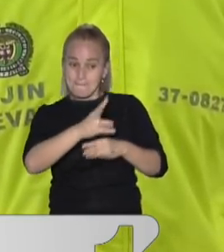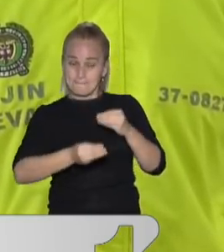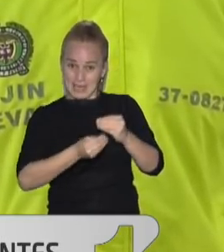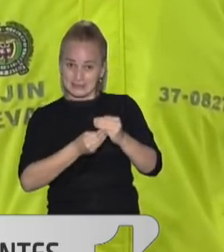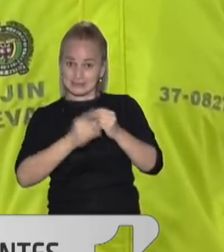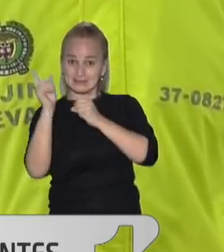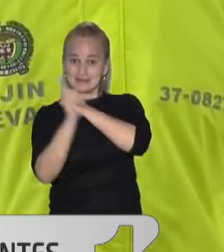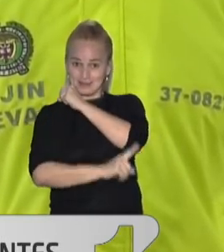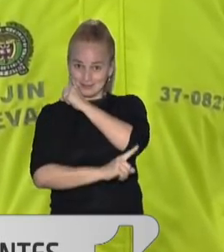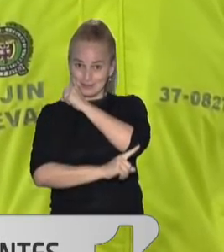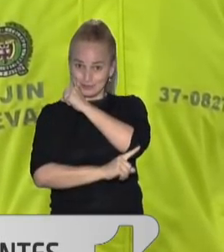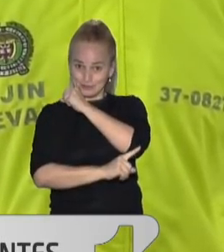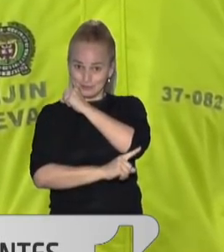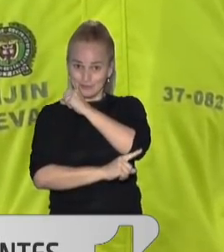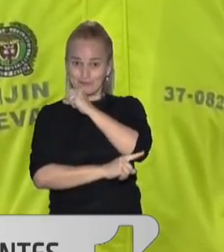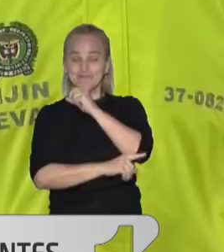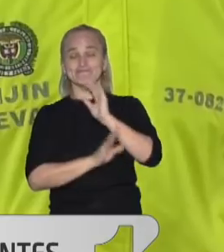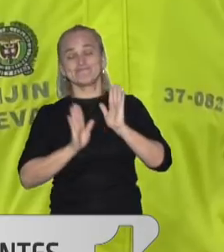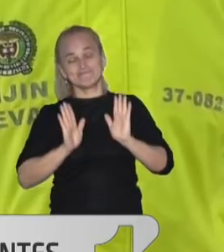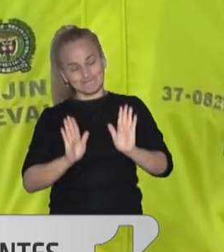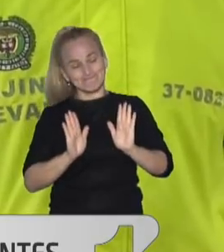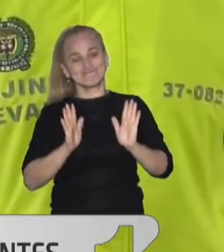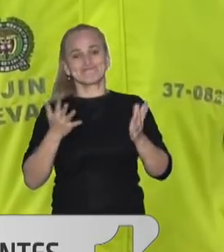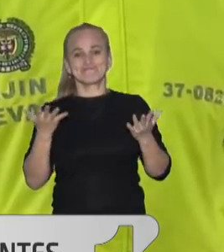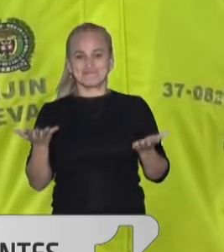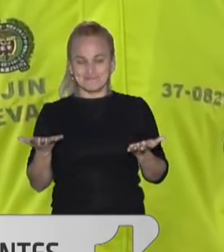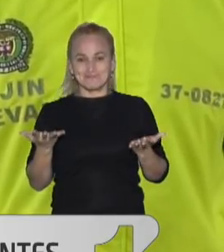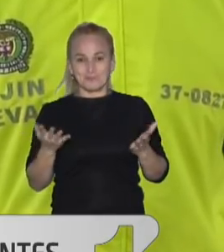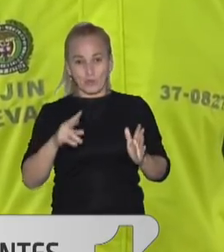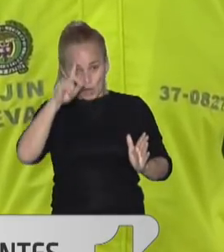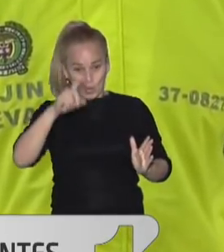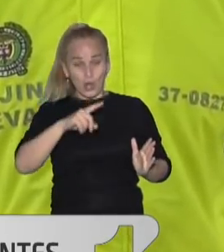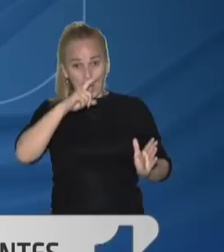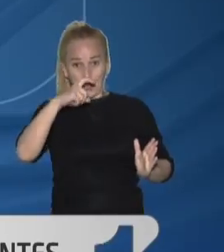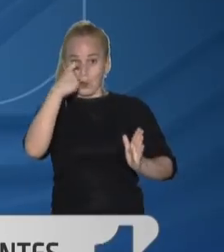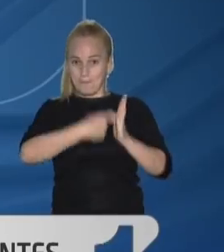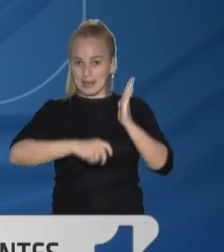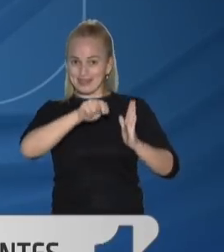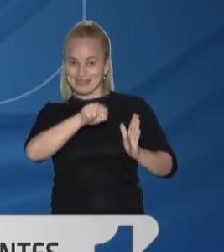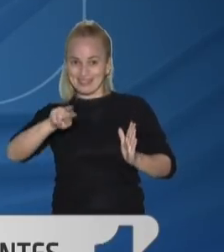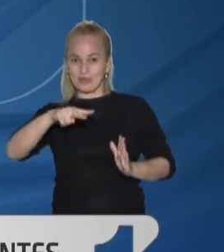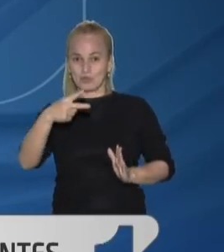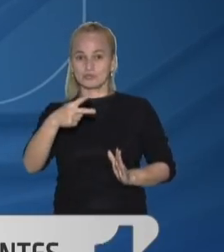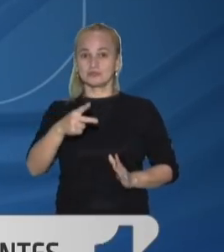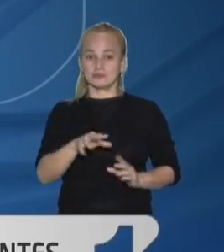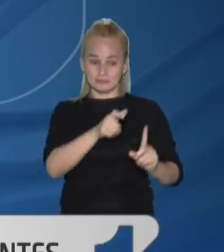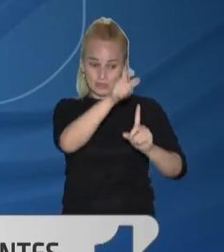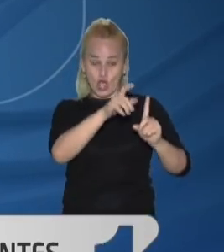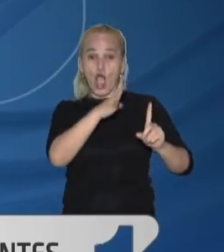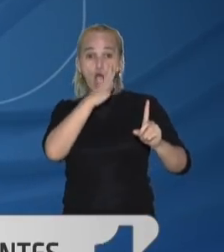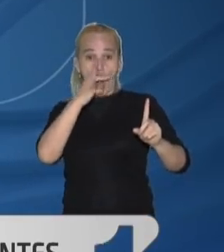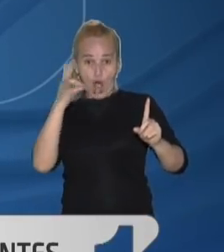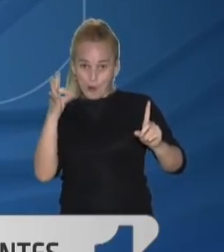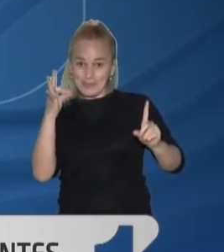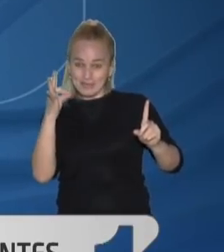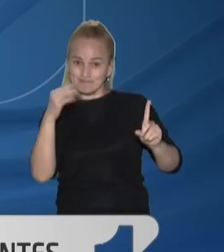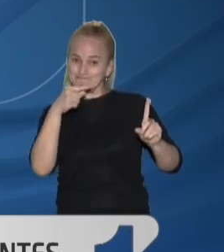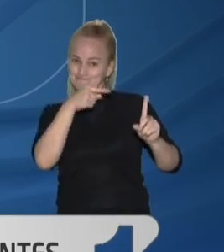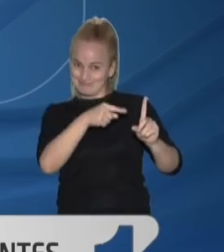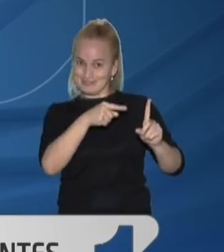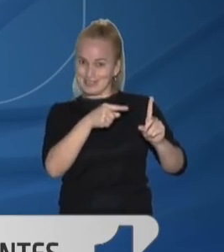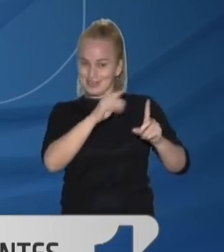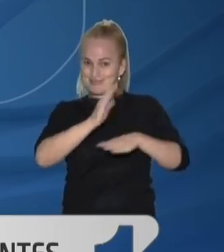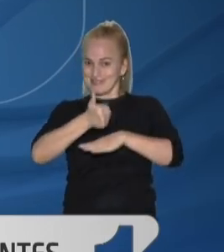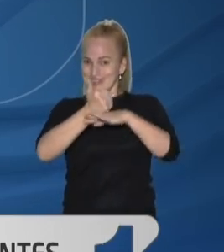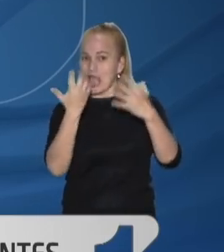aplica esta normativa, un comparendo tipo 2. El hombre, quien según información oficial es